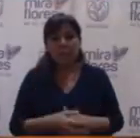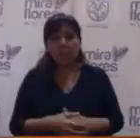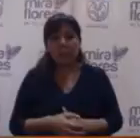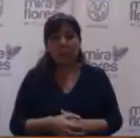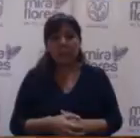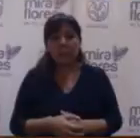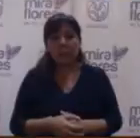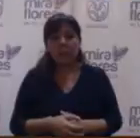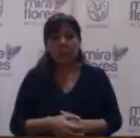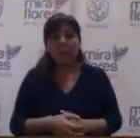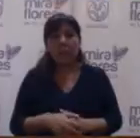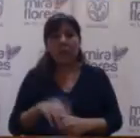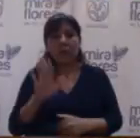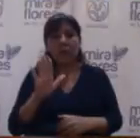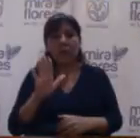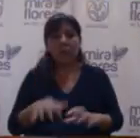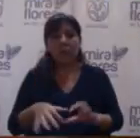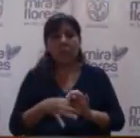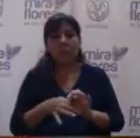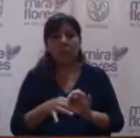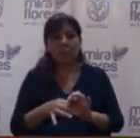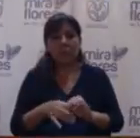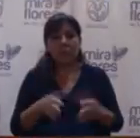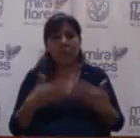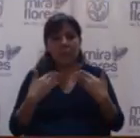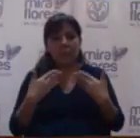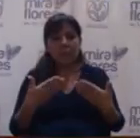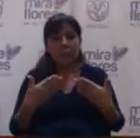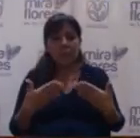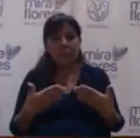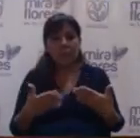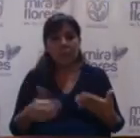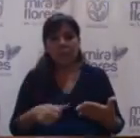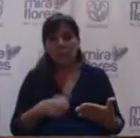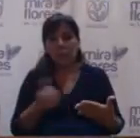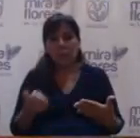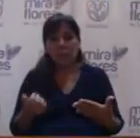conformidad. Ha sido aprobado por unanimidad. Muchas gracias. Siguiente punto, por favor.